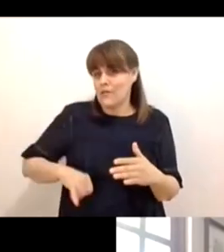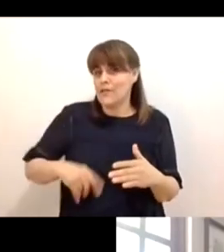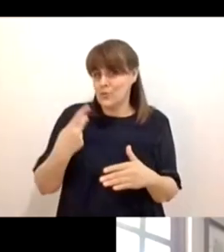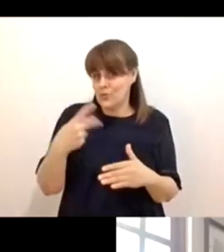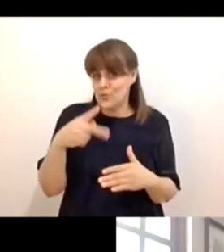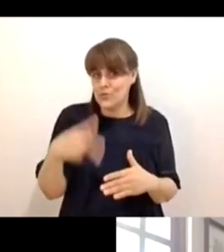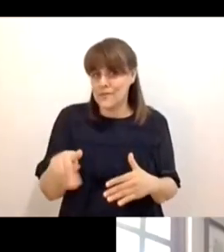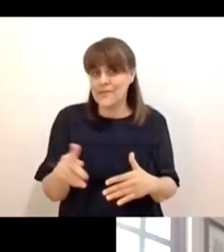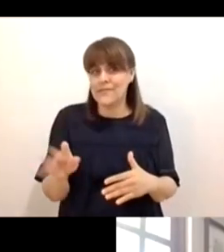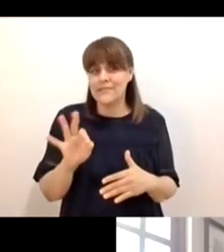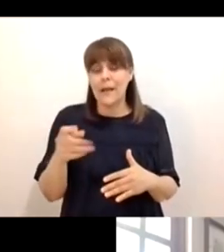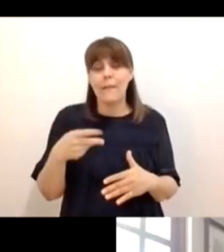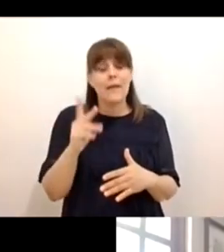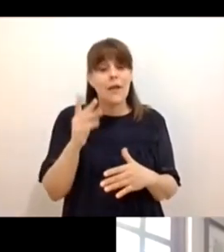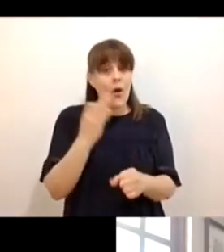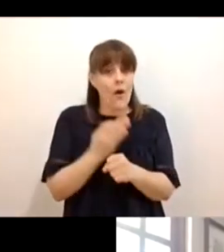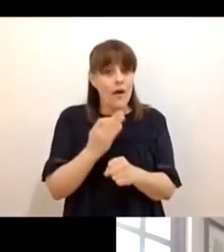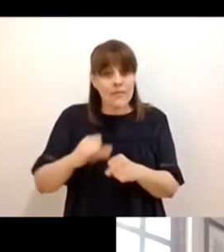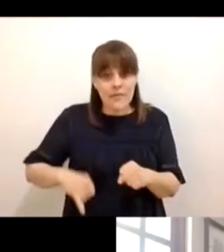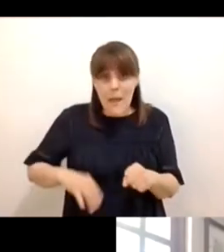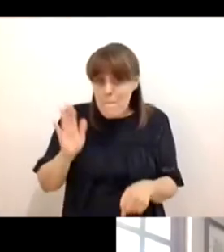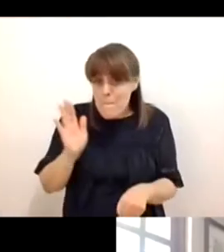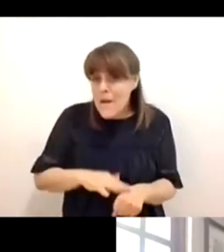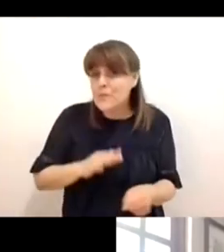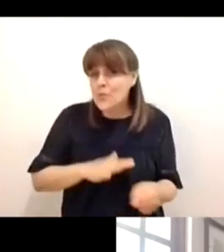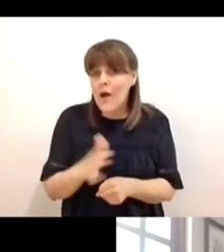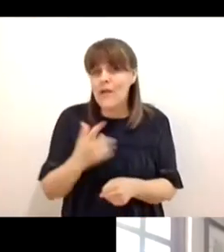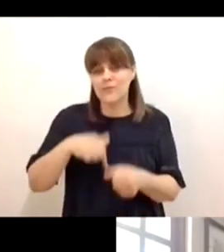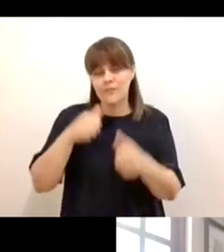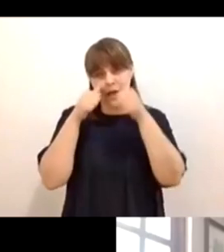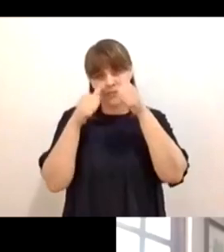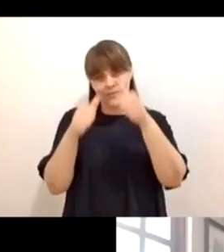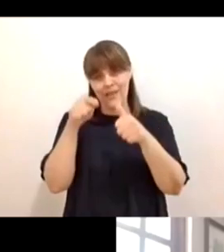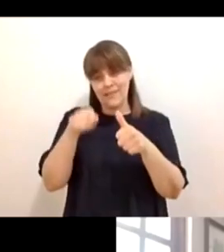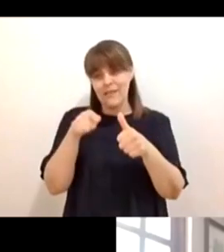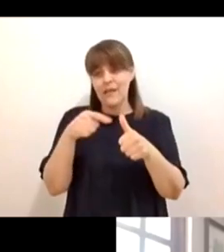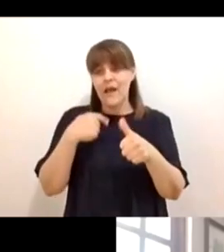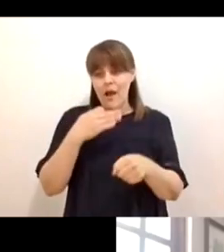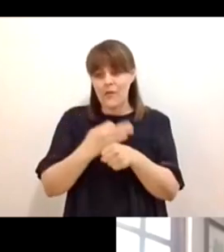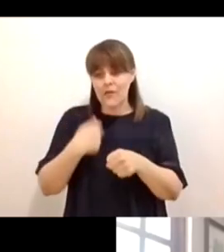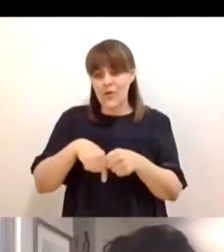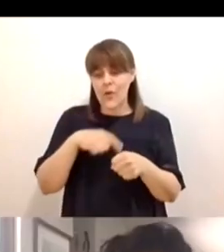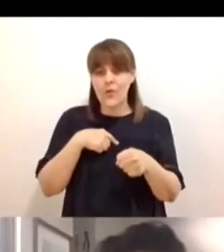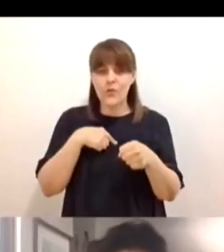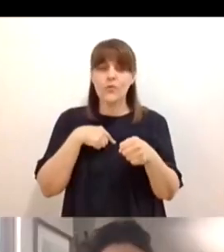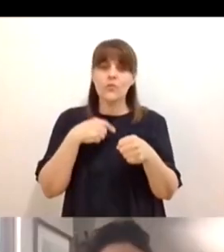lo más interesante va a ser escucharte y que abras tu micrófono por favor para que eso suceda